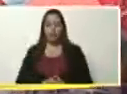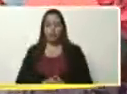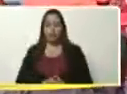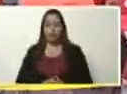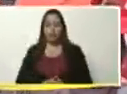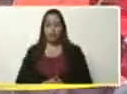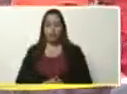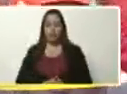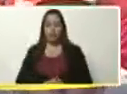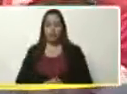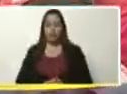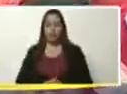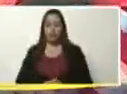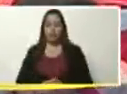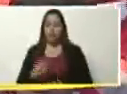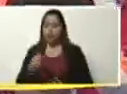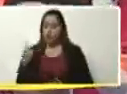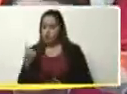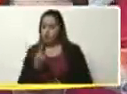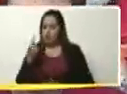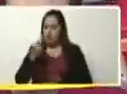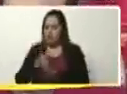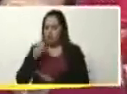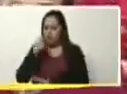Nosotros tenemos que decir...